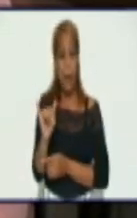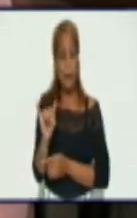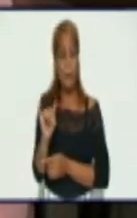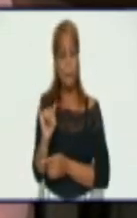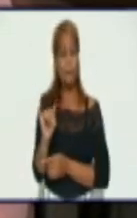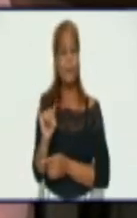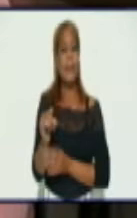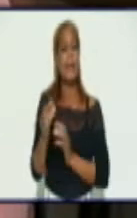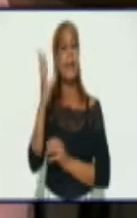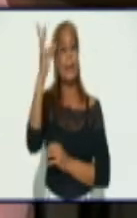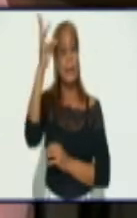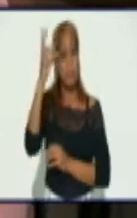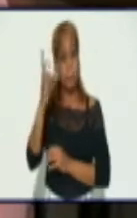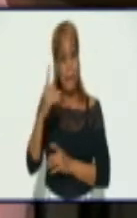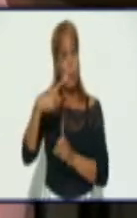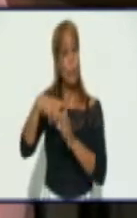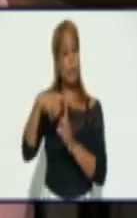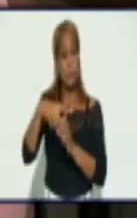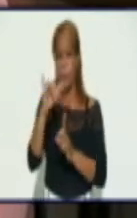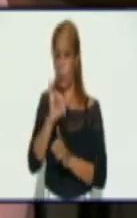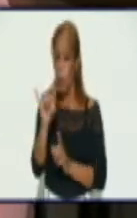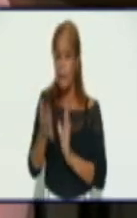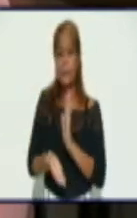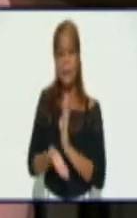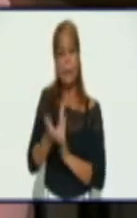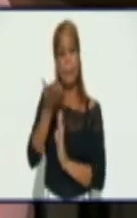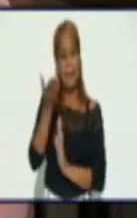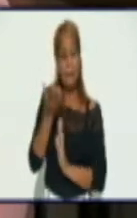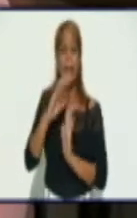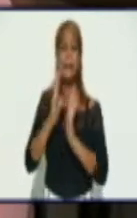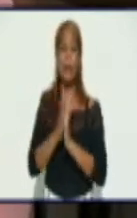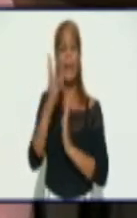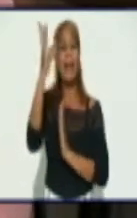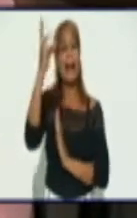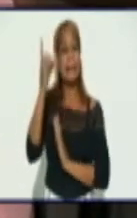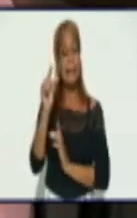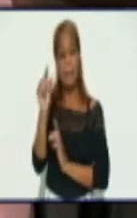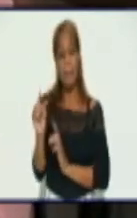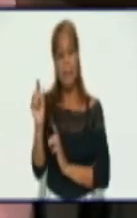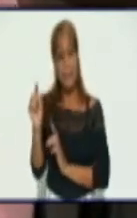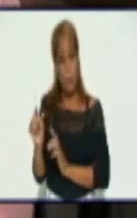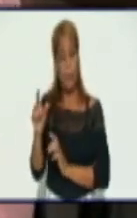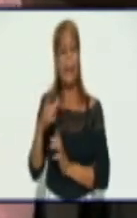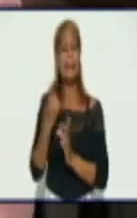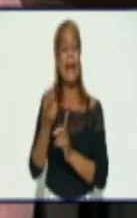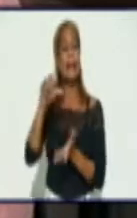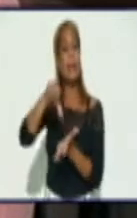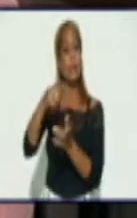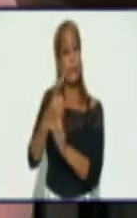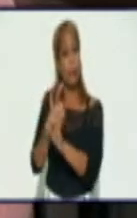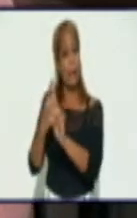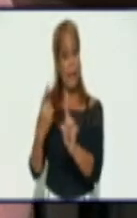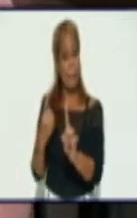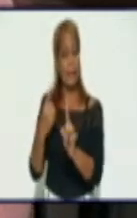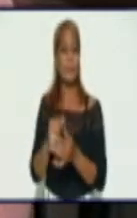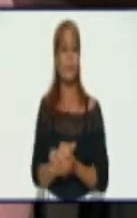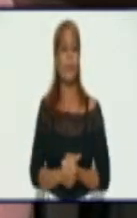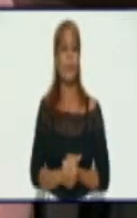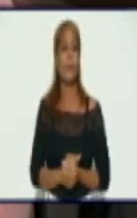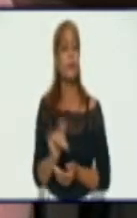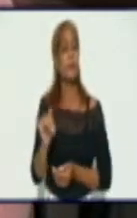confirmados y de pacientes que hoy están activos en cada una de nuestras instituciones. Crece además, con respecto a los